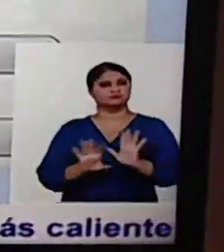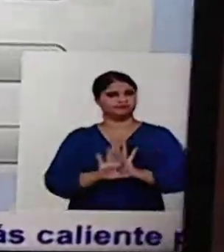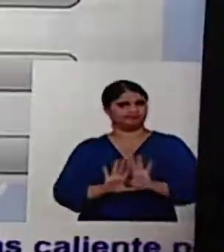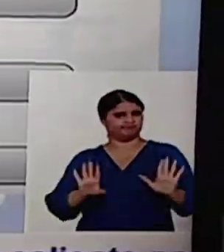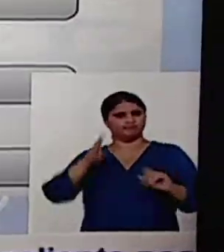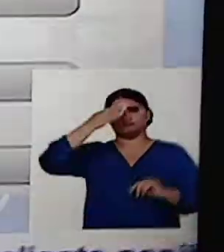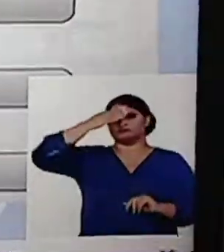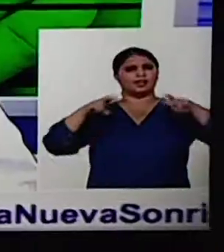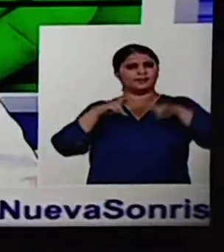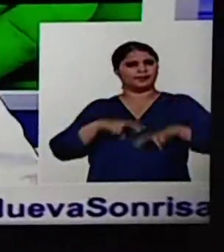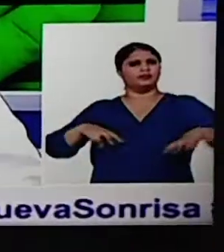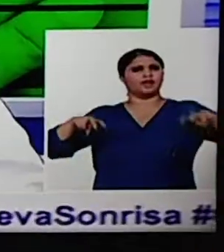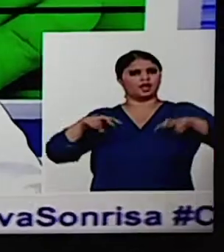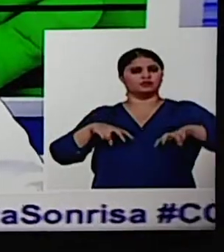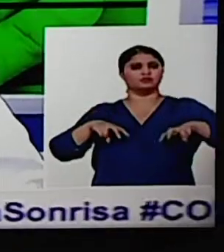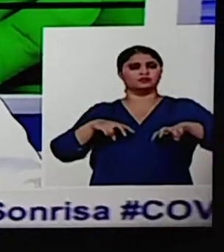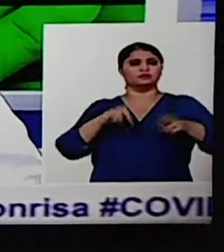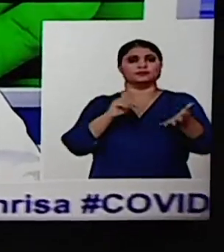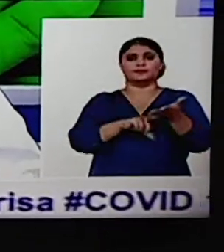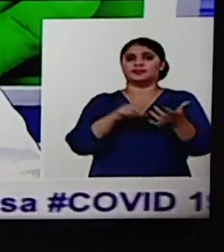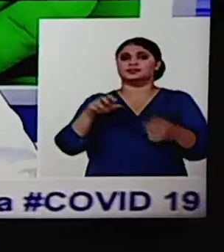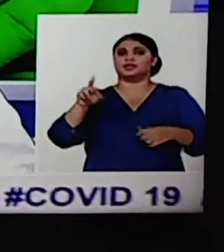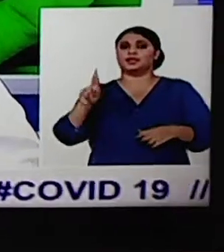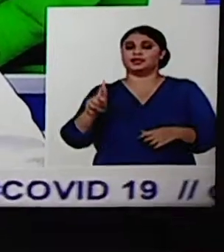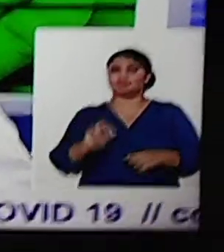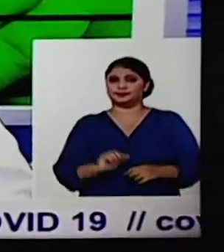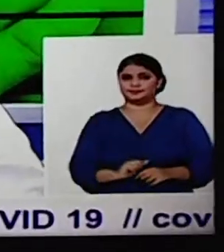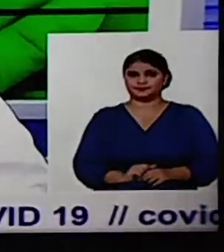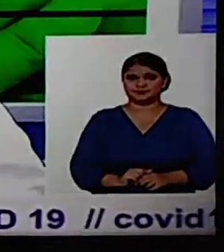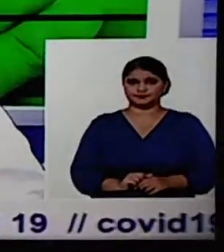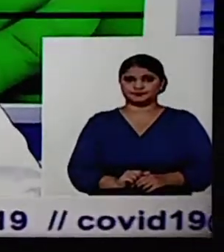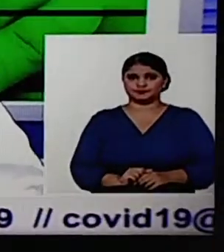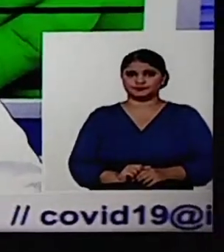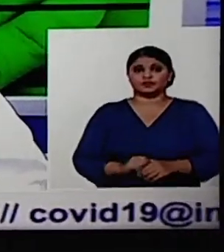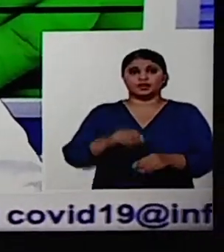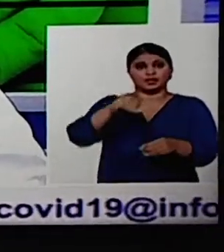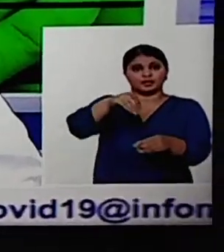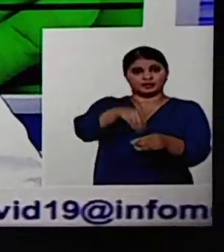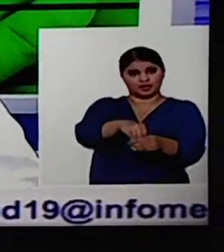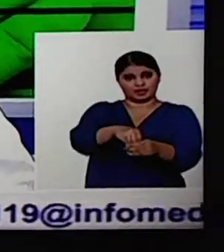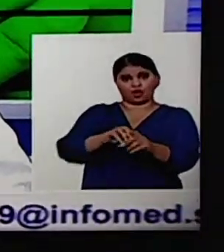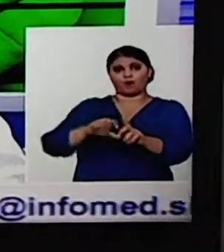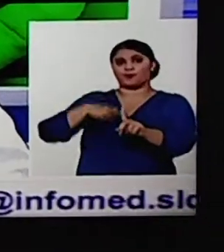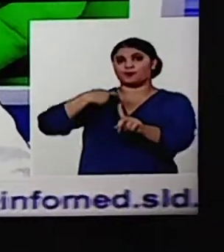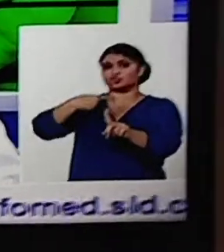ha procesado de la COVID-19 y se han diagnosticado